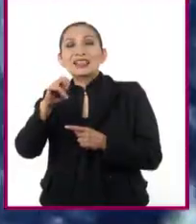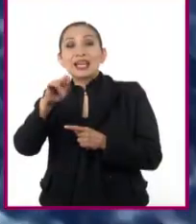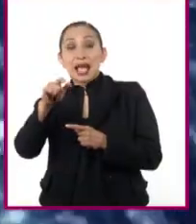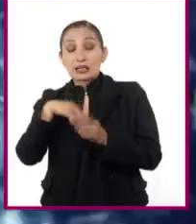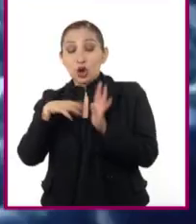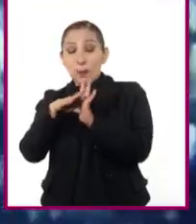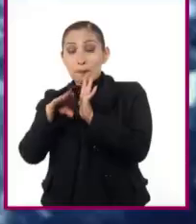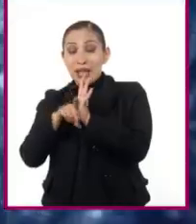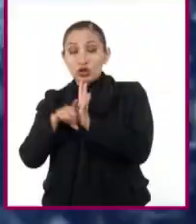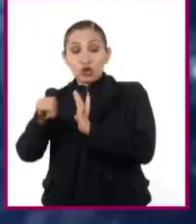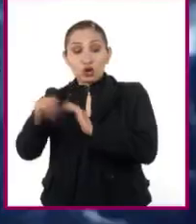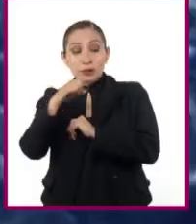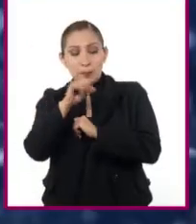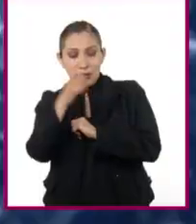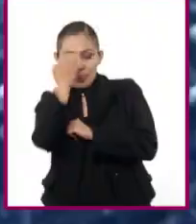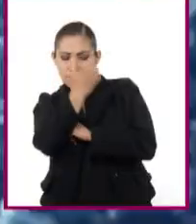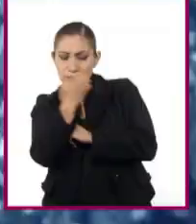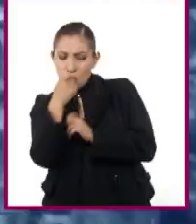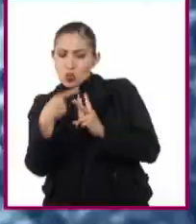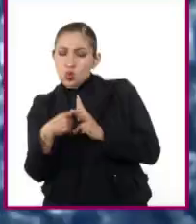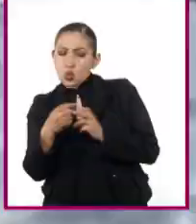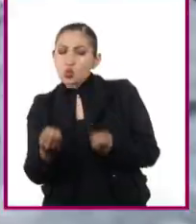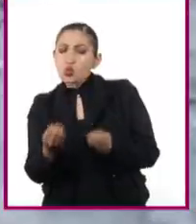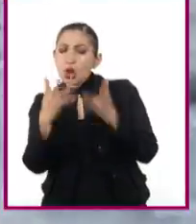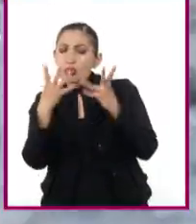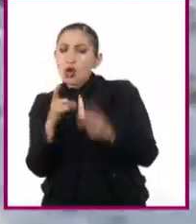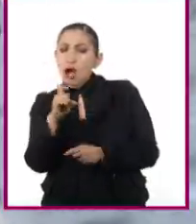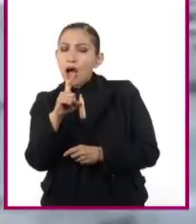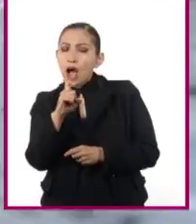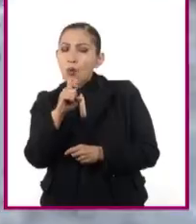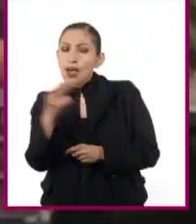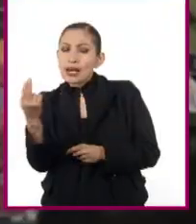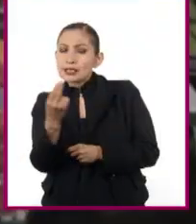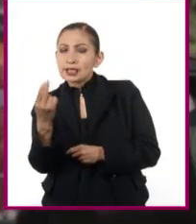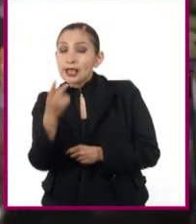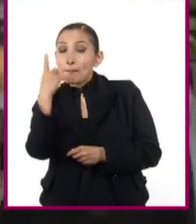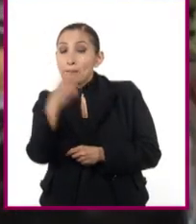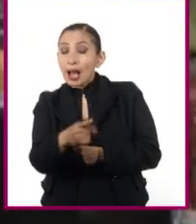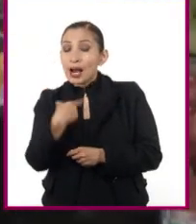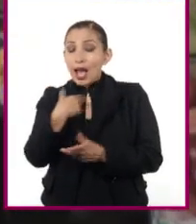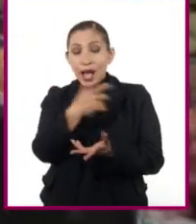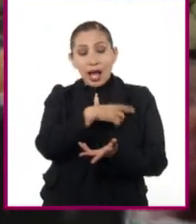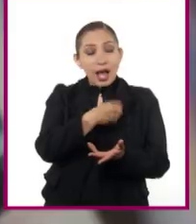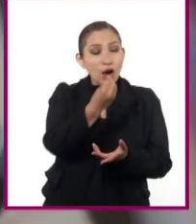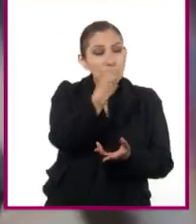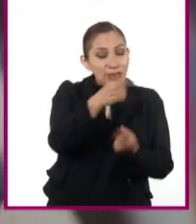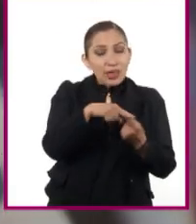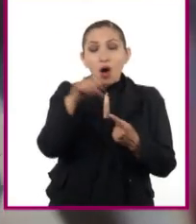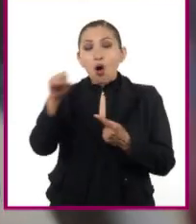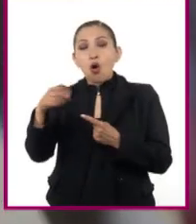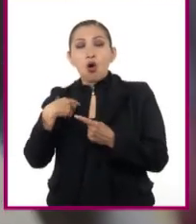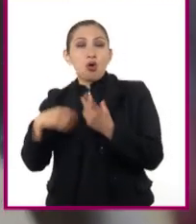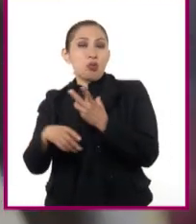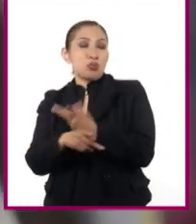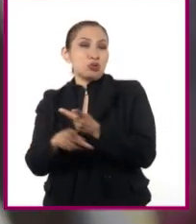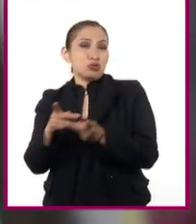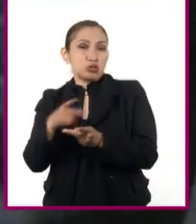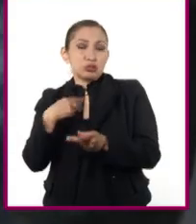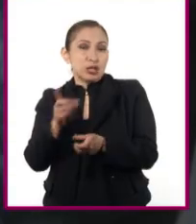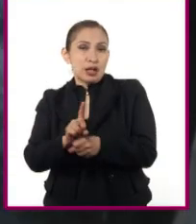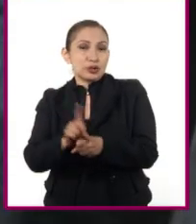son metodologías con las que es posible calcular la cantidad de líquido requerido para obtener alimentos e insumos